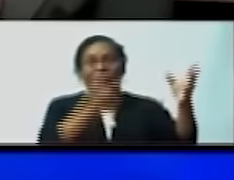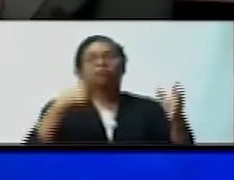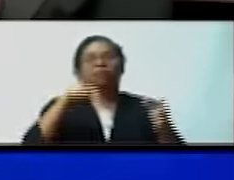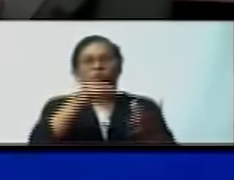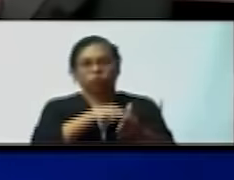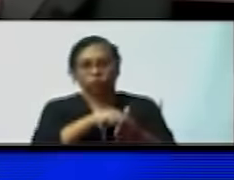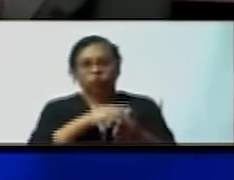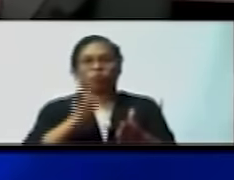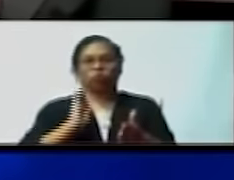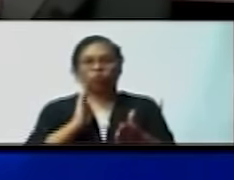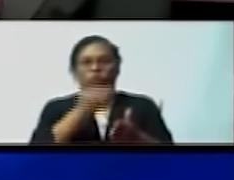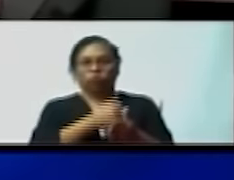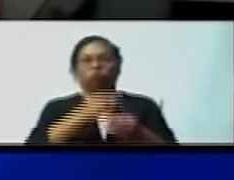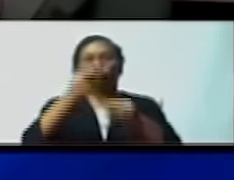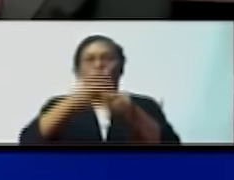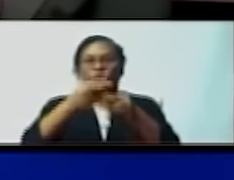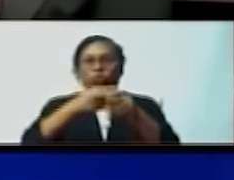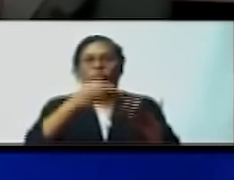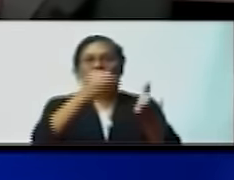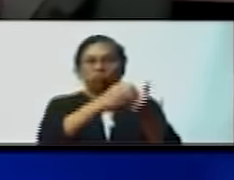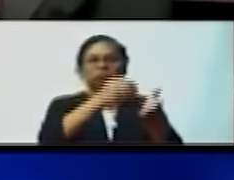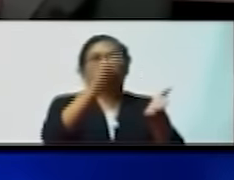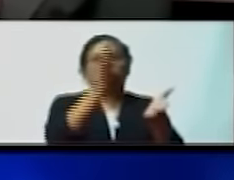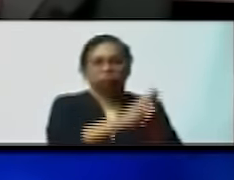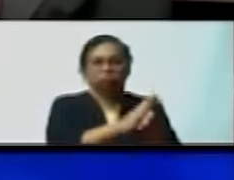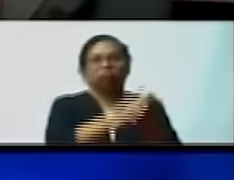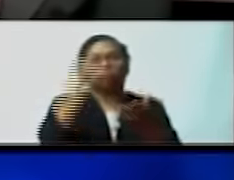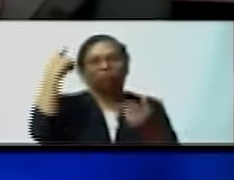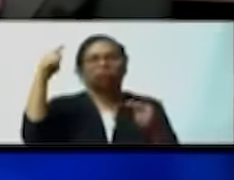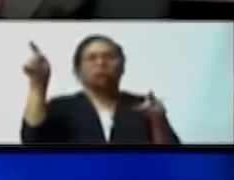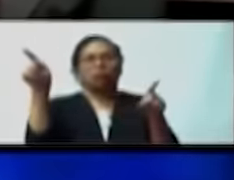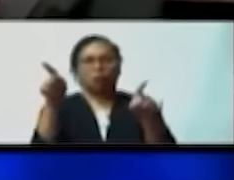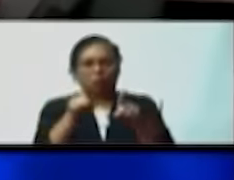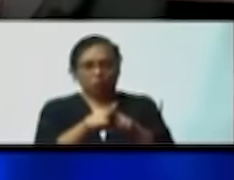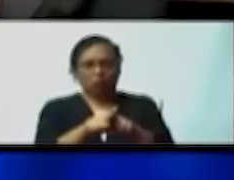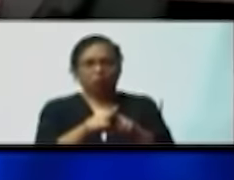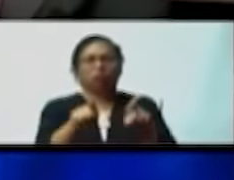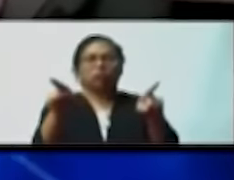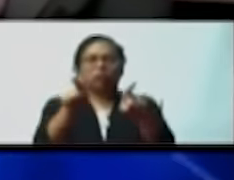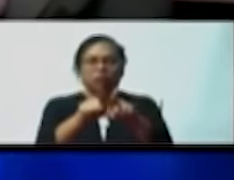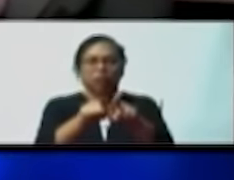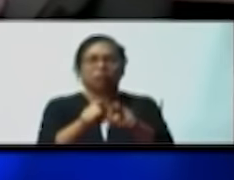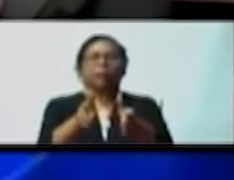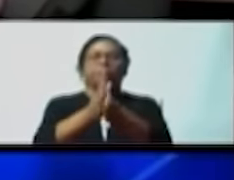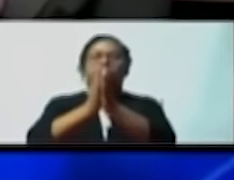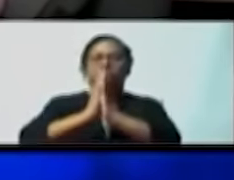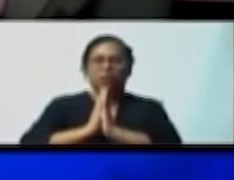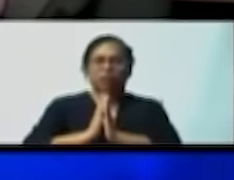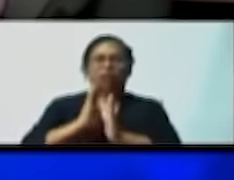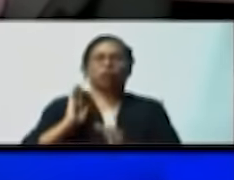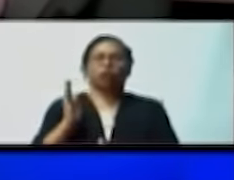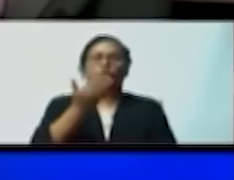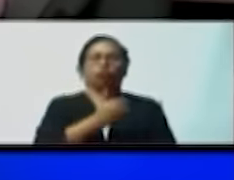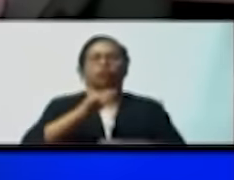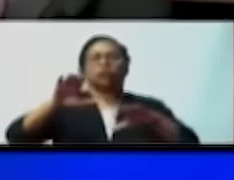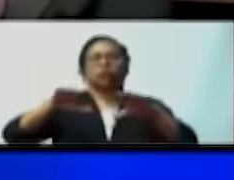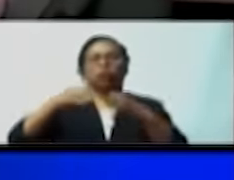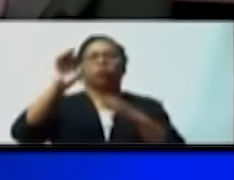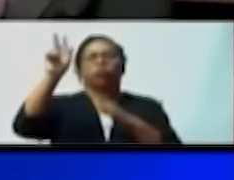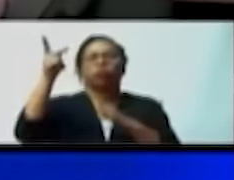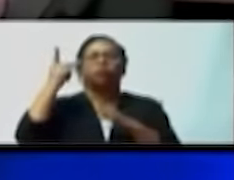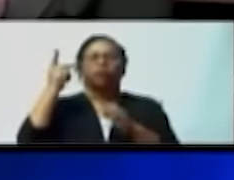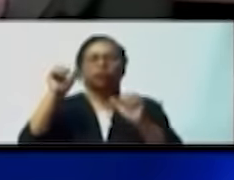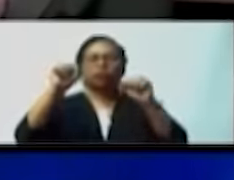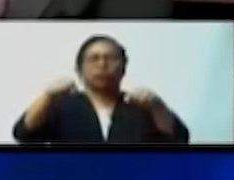proyecto y por eso estamos pidiendo a nuestra bancada y a los demás legisladores que demos